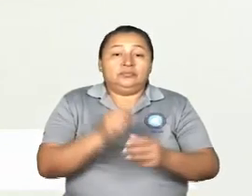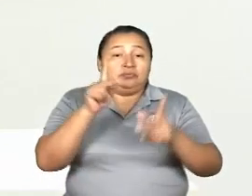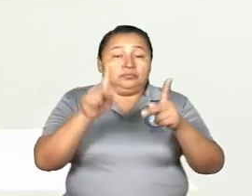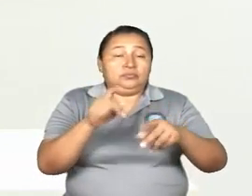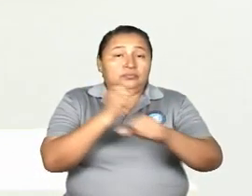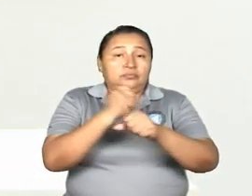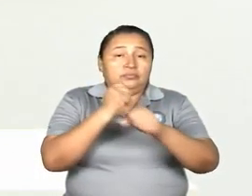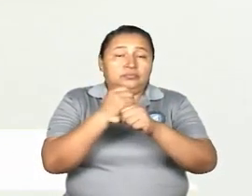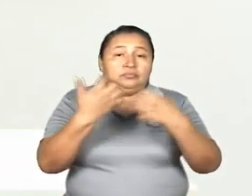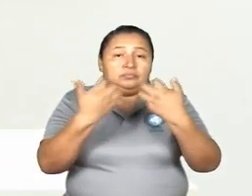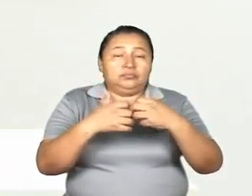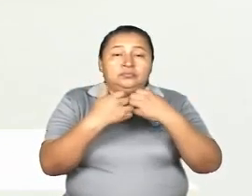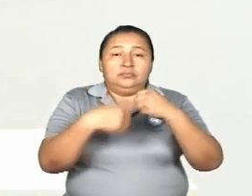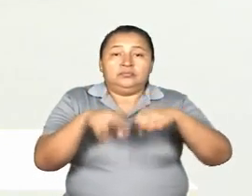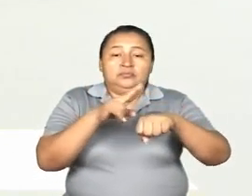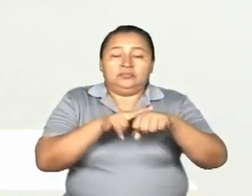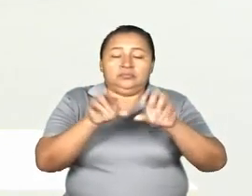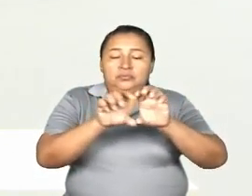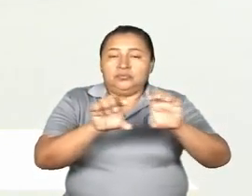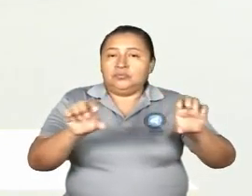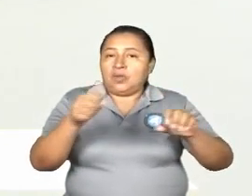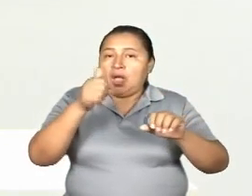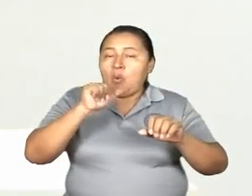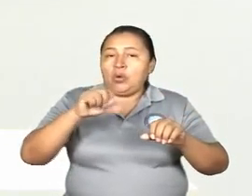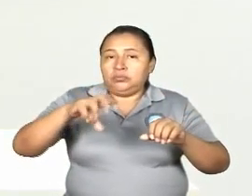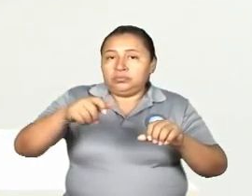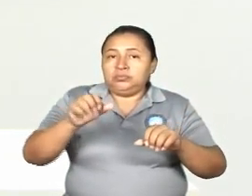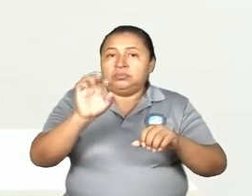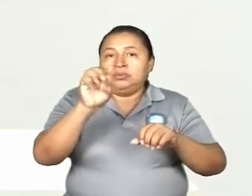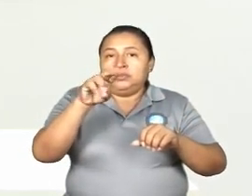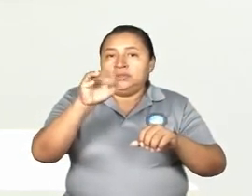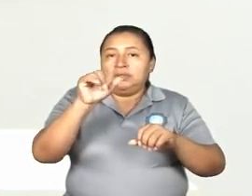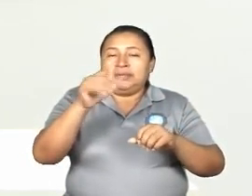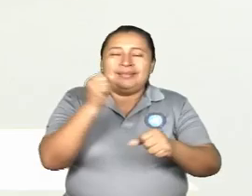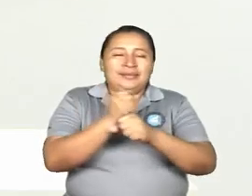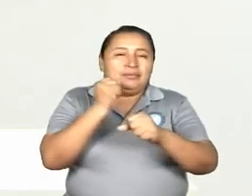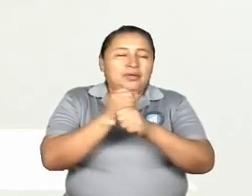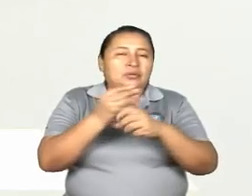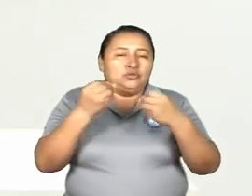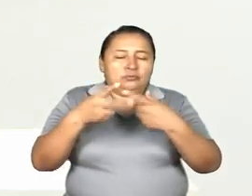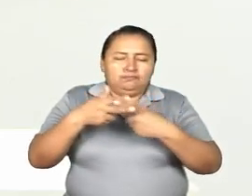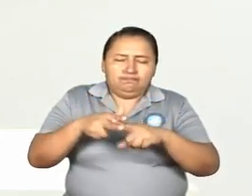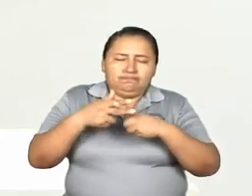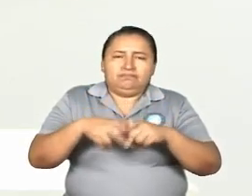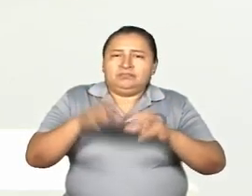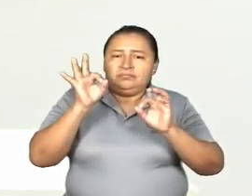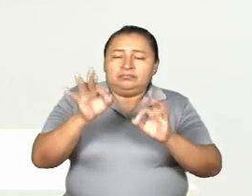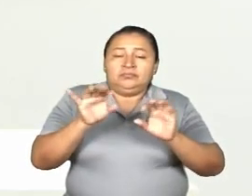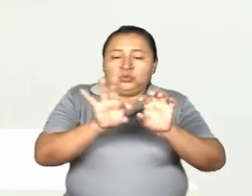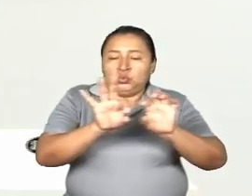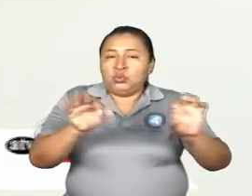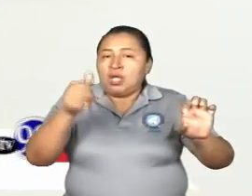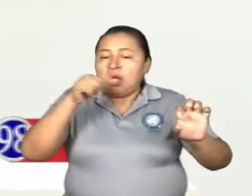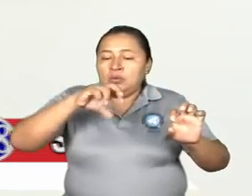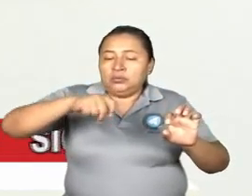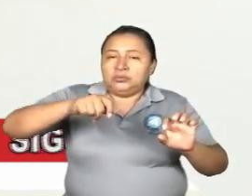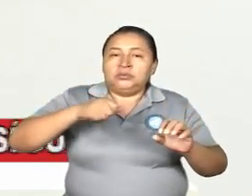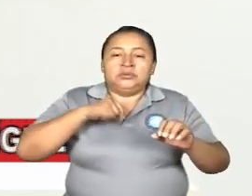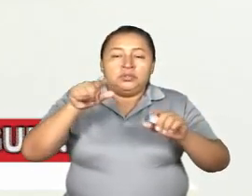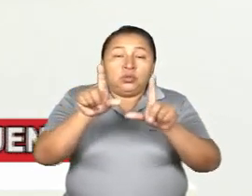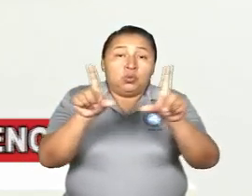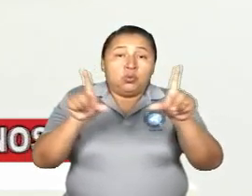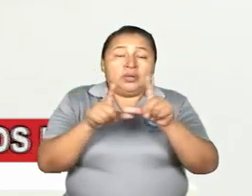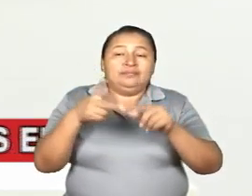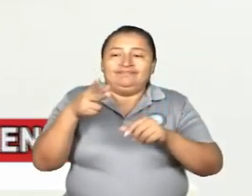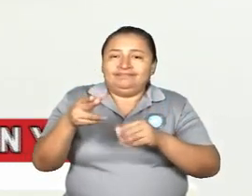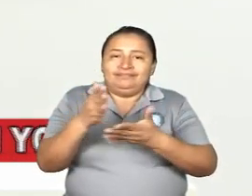Trabajadores de la Empresa Nacional de Acueductos y Alcantarillados trabajaron arduamente para restablecer y asegurar el agua potable en las zonas donde el servicio